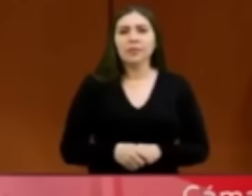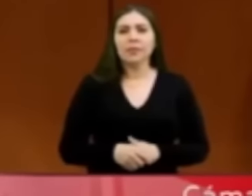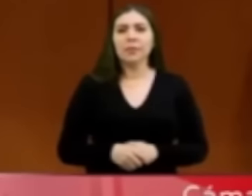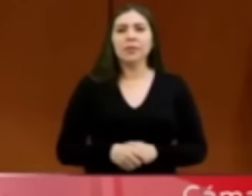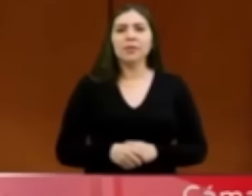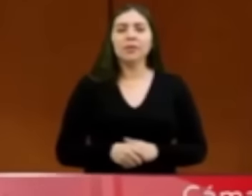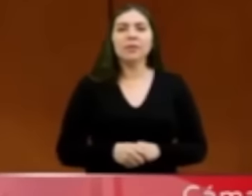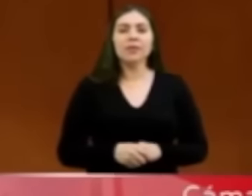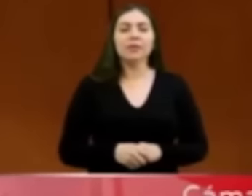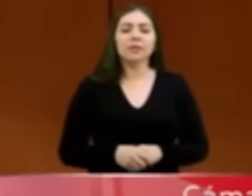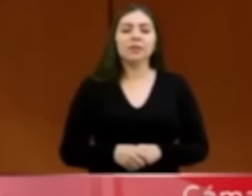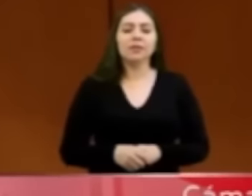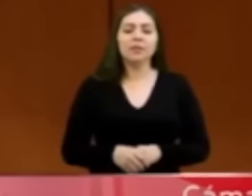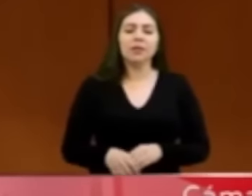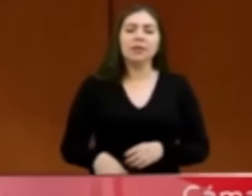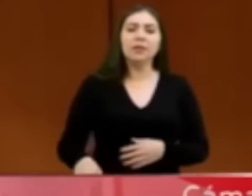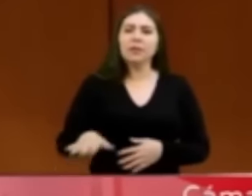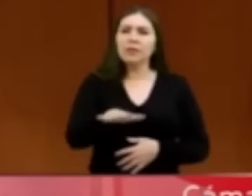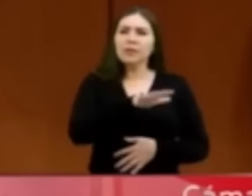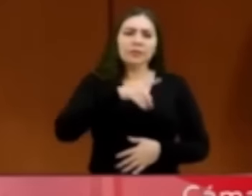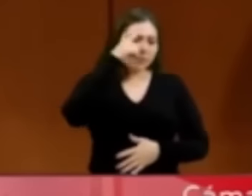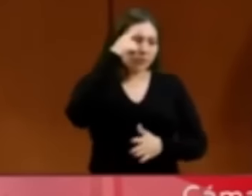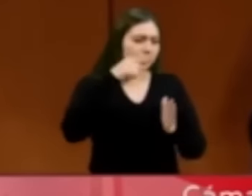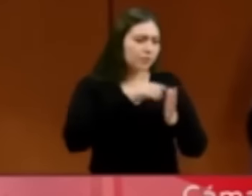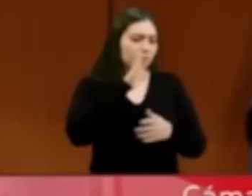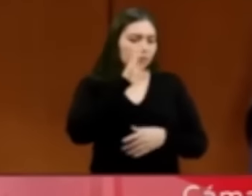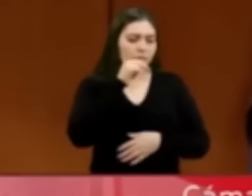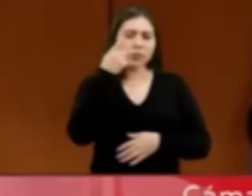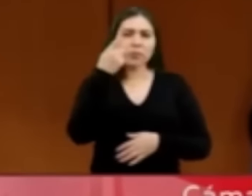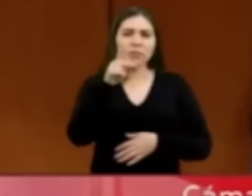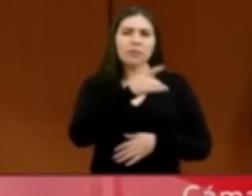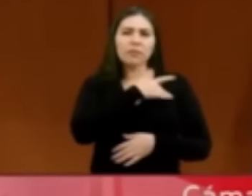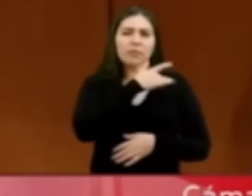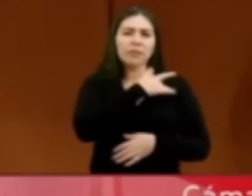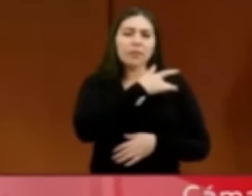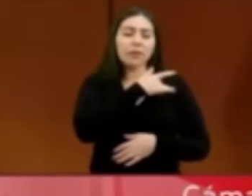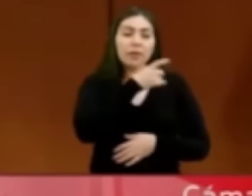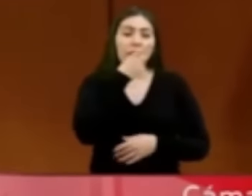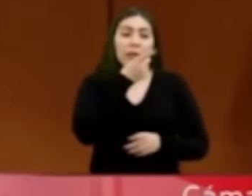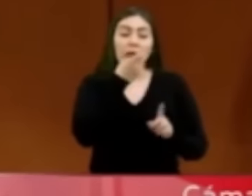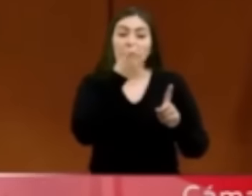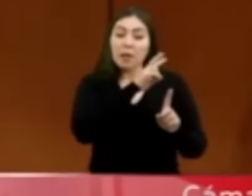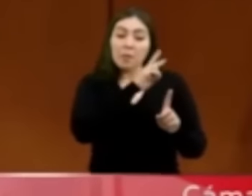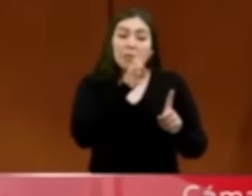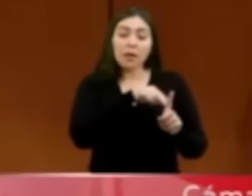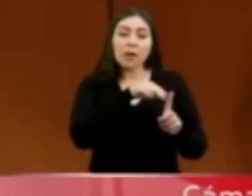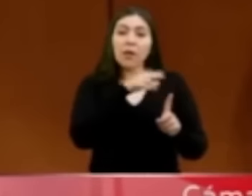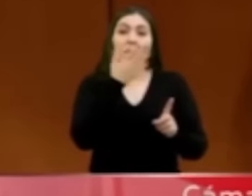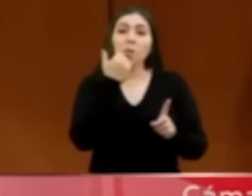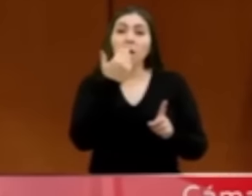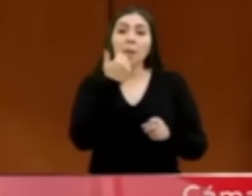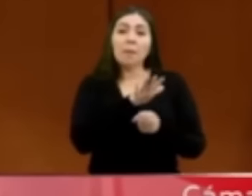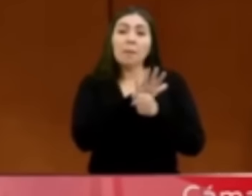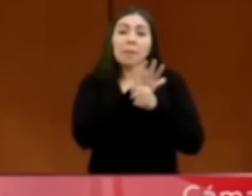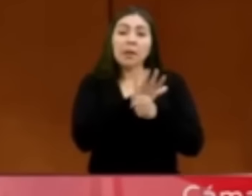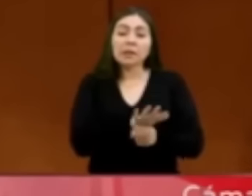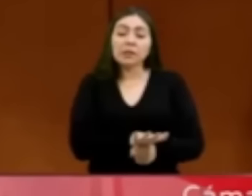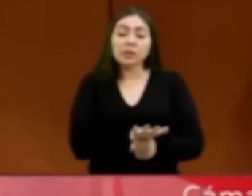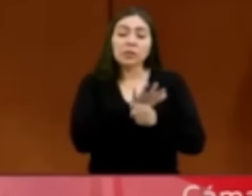nadie puede creer en su sano juicio que no hubo una presión indebida,